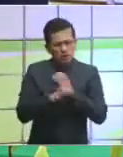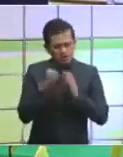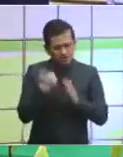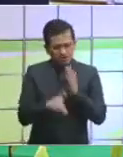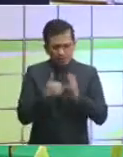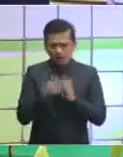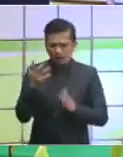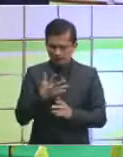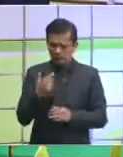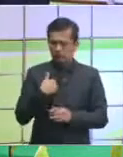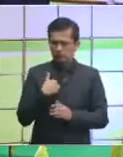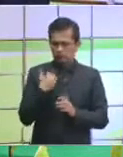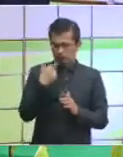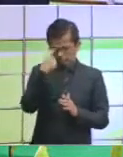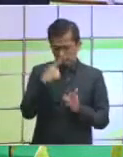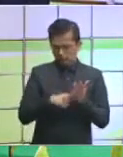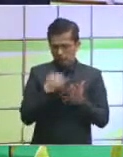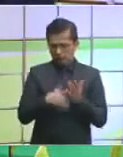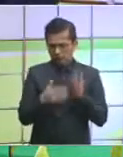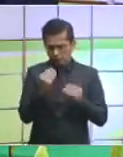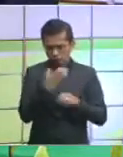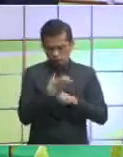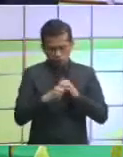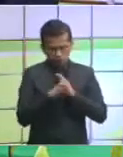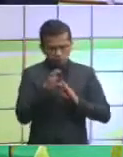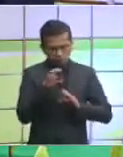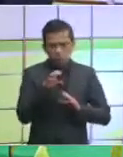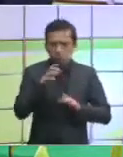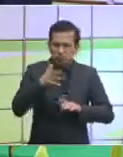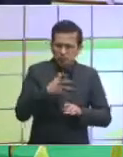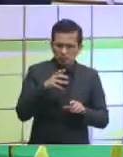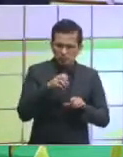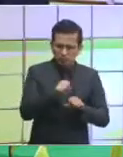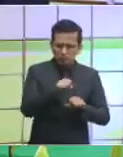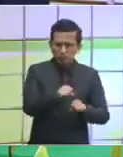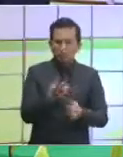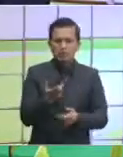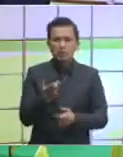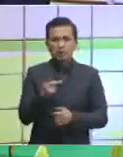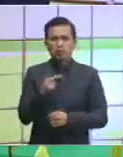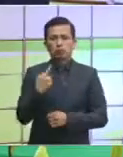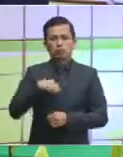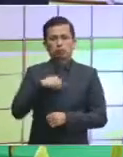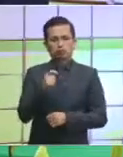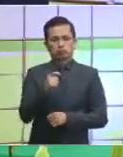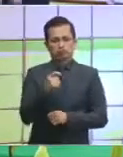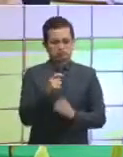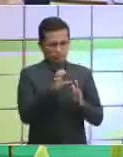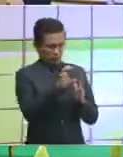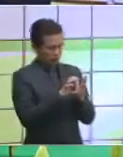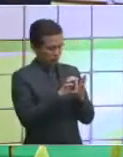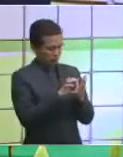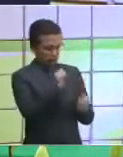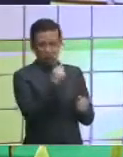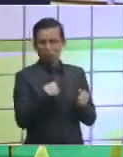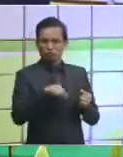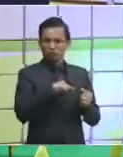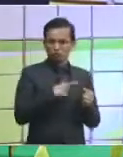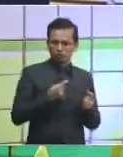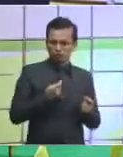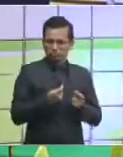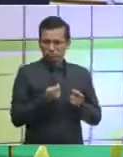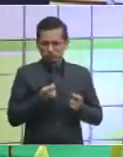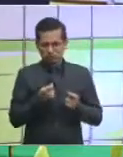muchísimas cosas que hacer con respecto al resto de los tribunales porque porque nosotros administramos la constitución cuantas